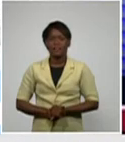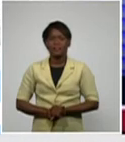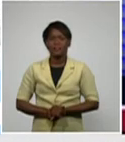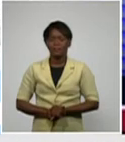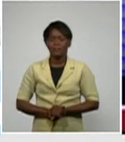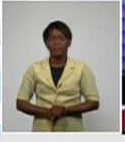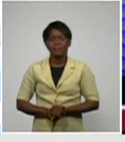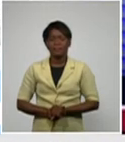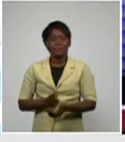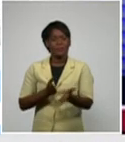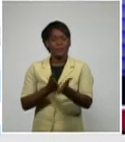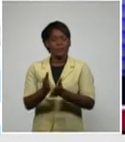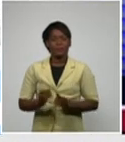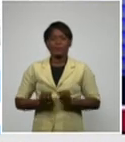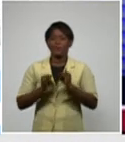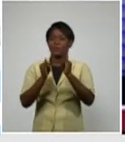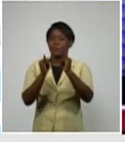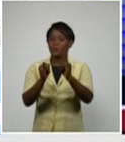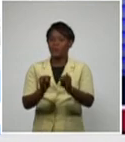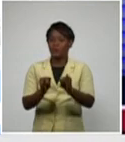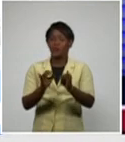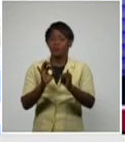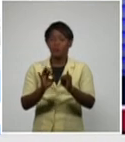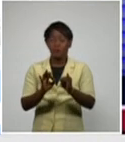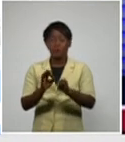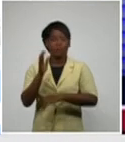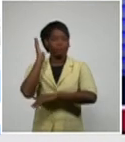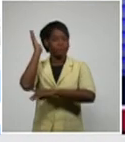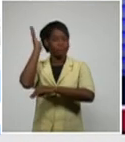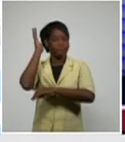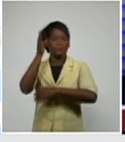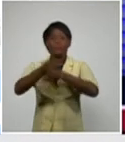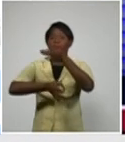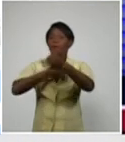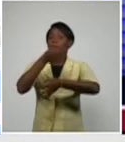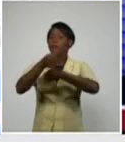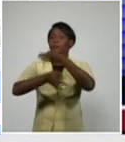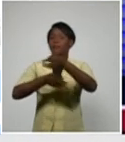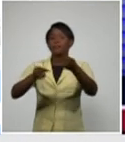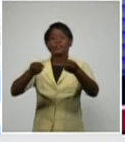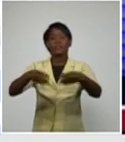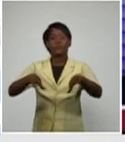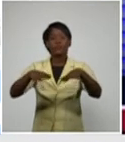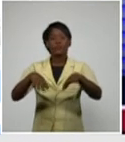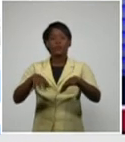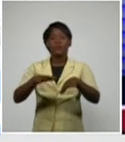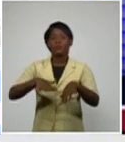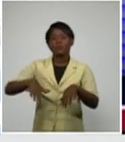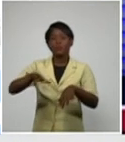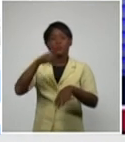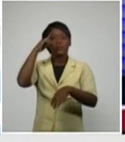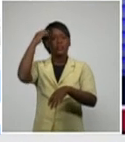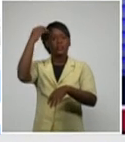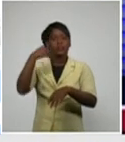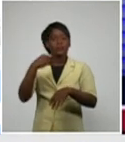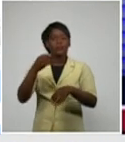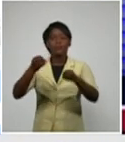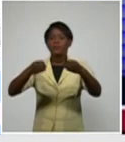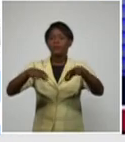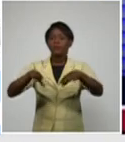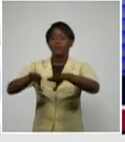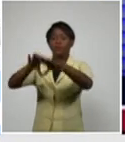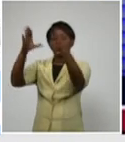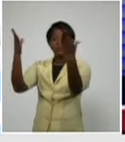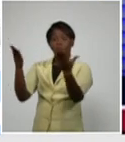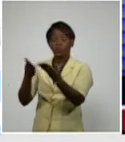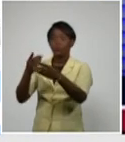Bueno, continuamos en esta emisión de conferencia de prensa, ahora para acercarnos a la situación del resto del mundo. Sigue